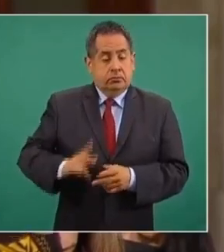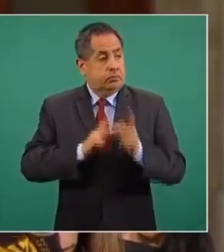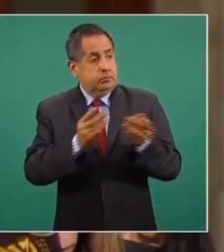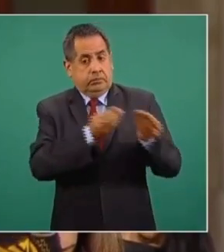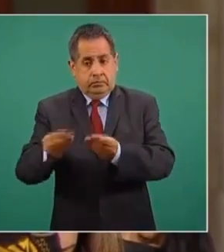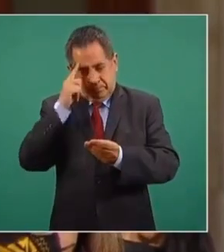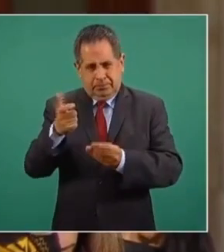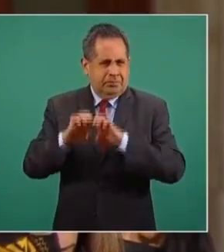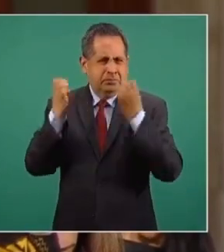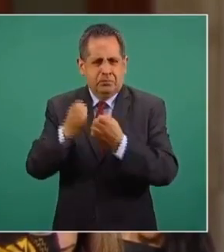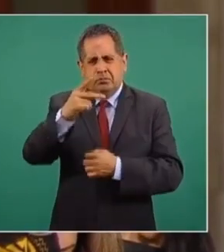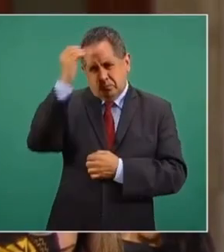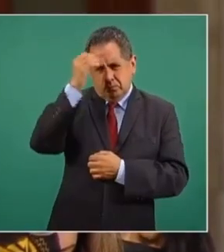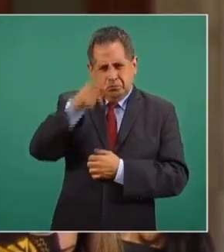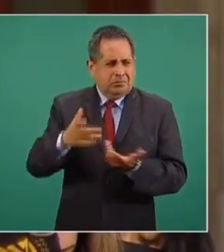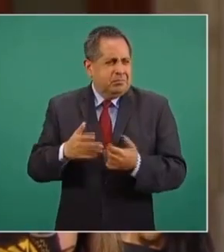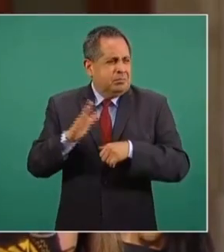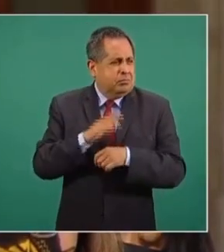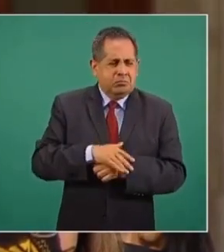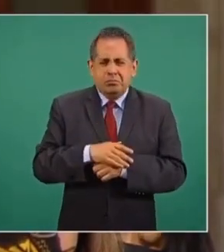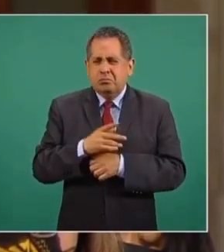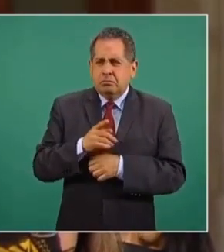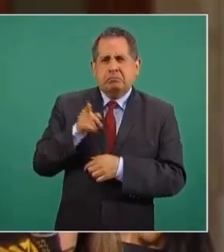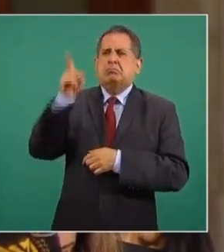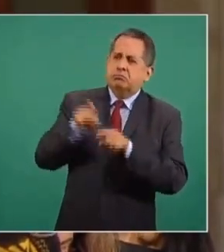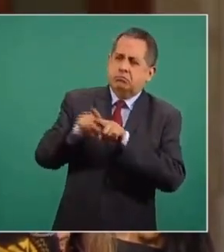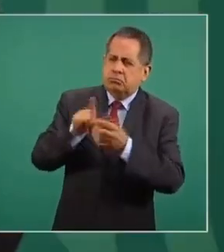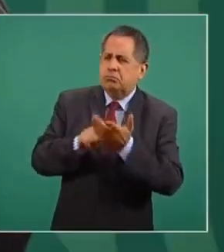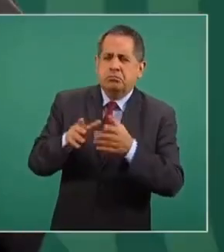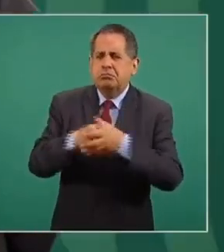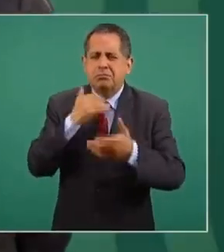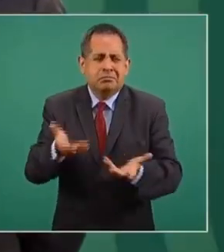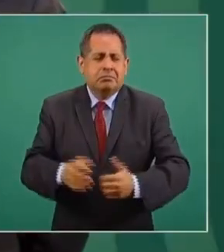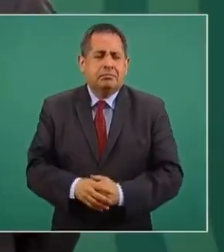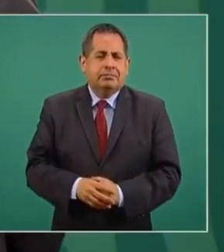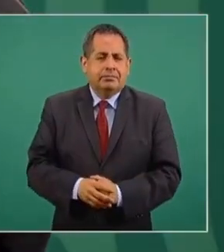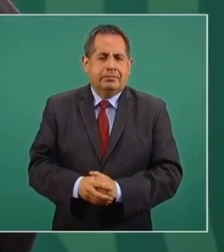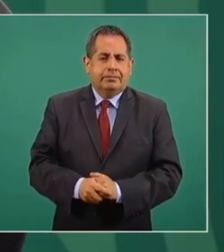dinero para este estadio. Me gustaría conocer su opinión y el por qué se involucró a su hermano en este asunto. Bueno,